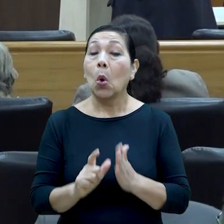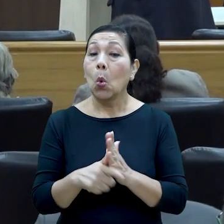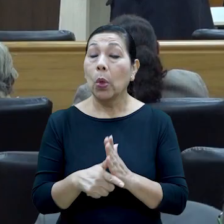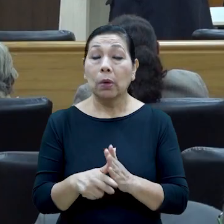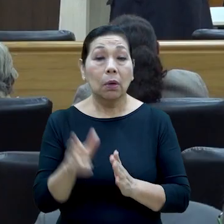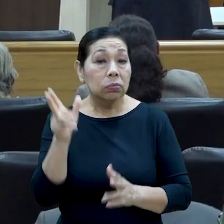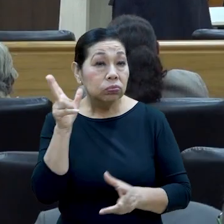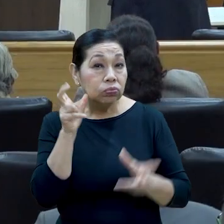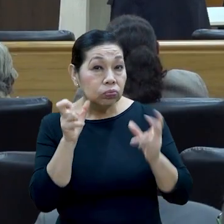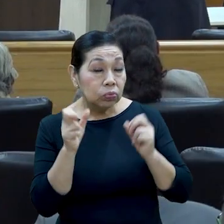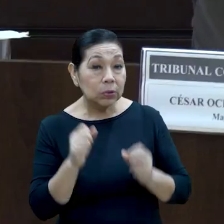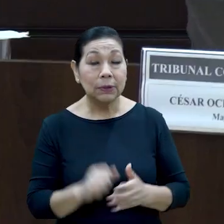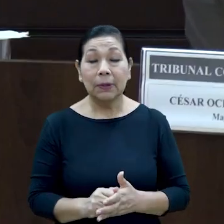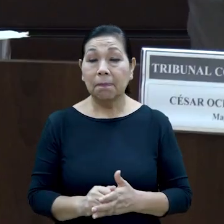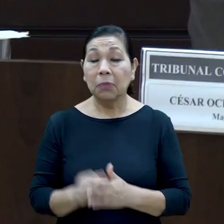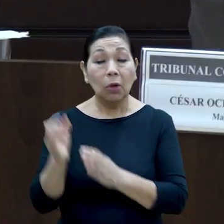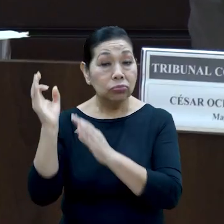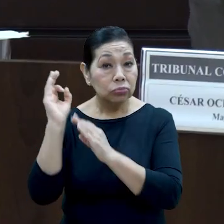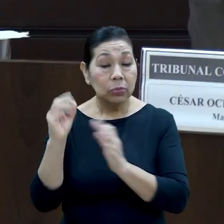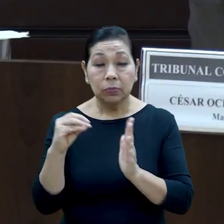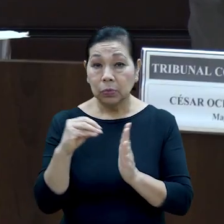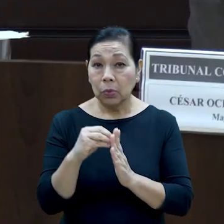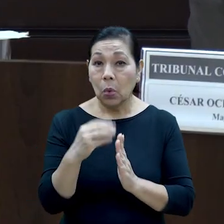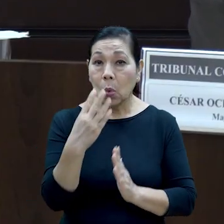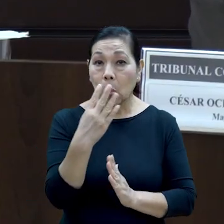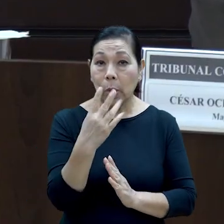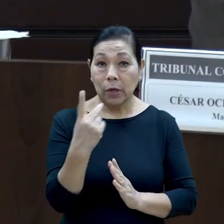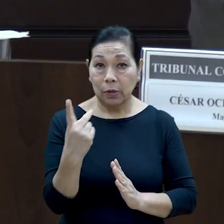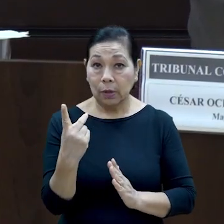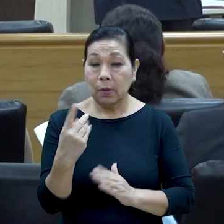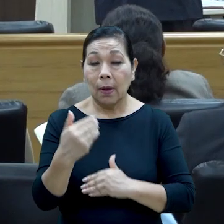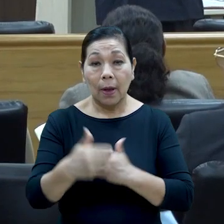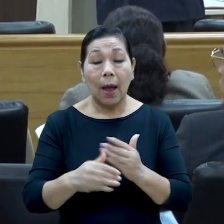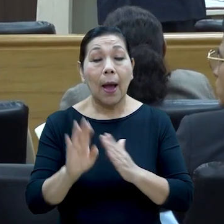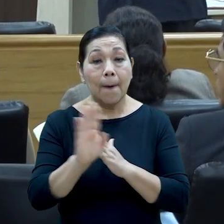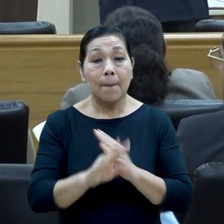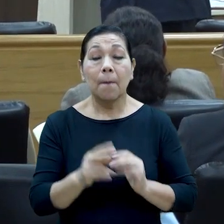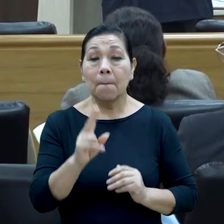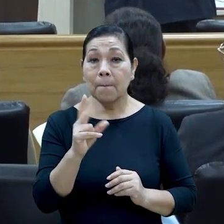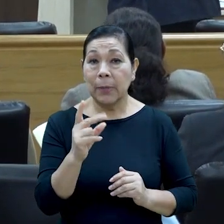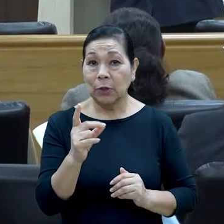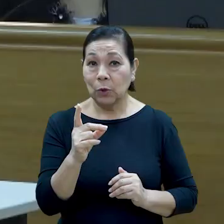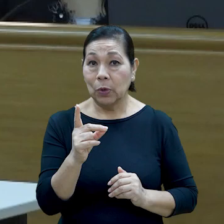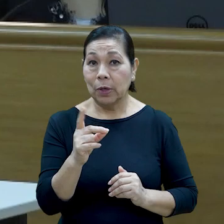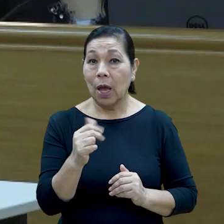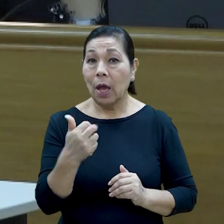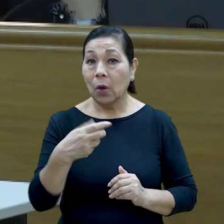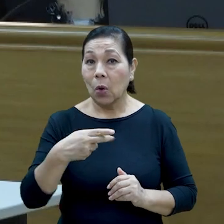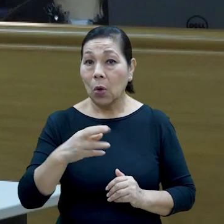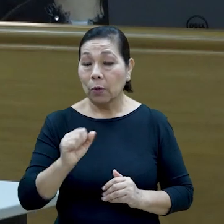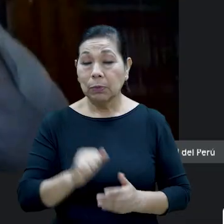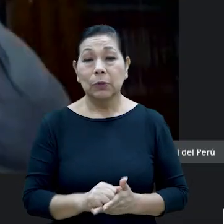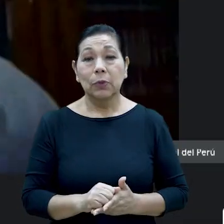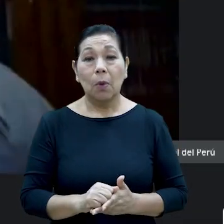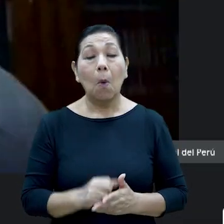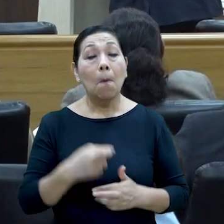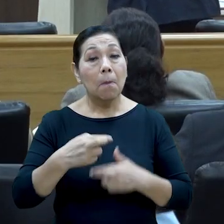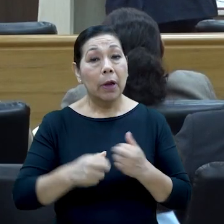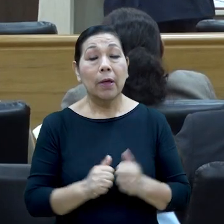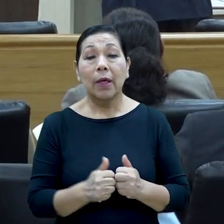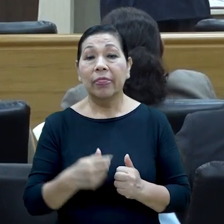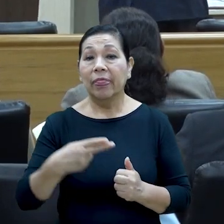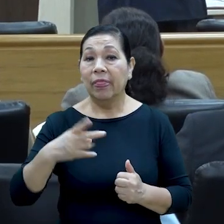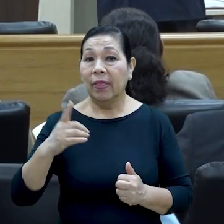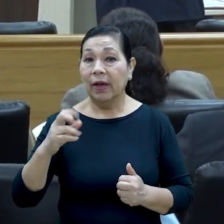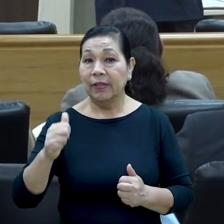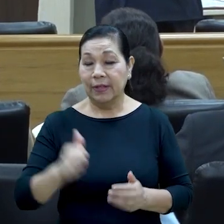y luego de escuchar los informes orales dejó al voto 41 procesos de amparo, 21 procesos de habeas corpus y un